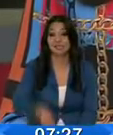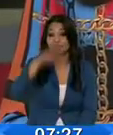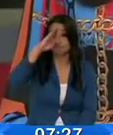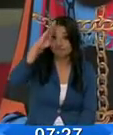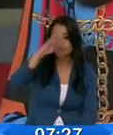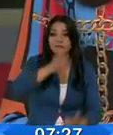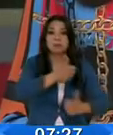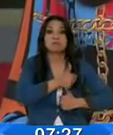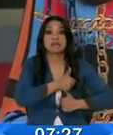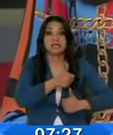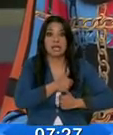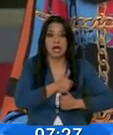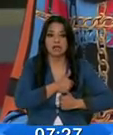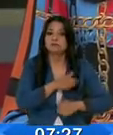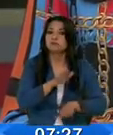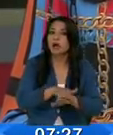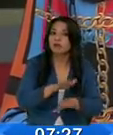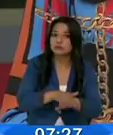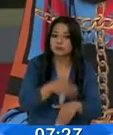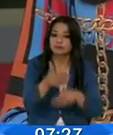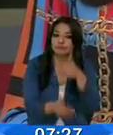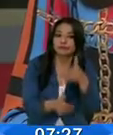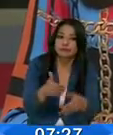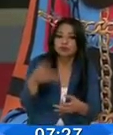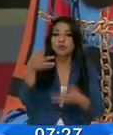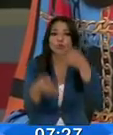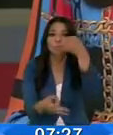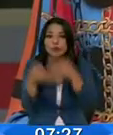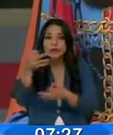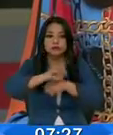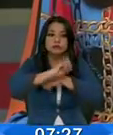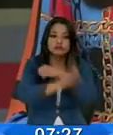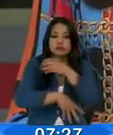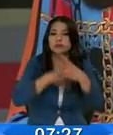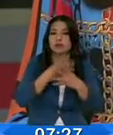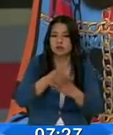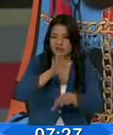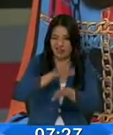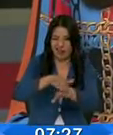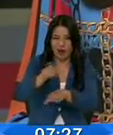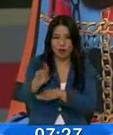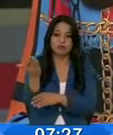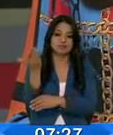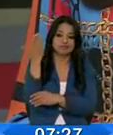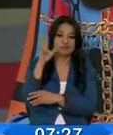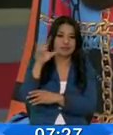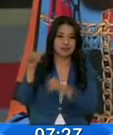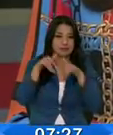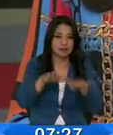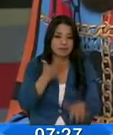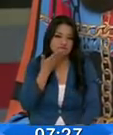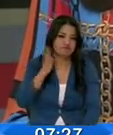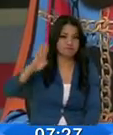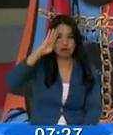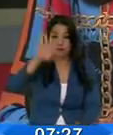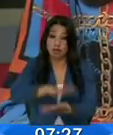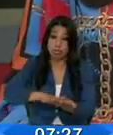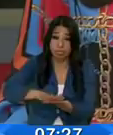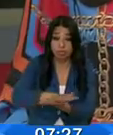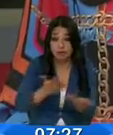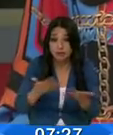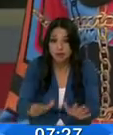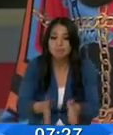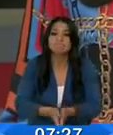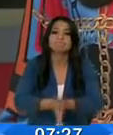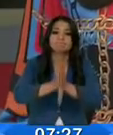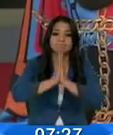Policías y militares vinculados, procesados y sentenciados por diversos delitos tras la revuelta policial del 30 de septiembre del 2010 piden